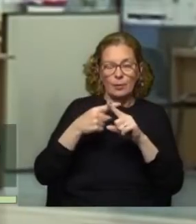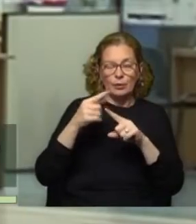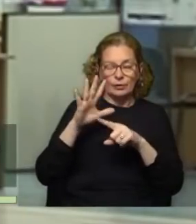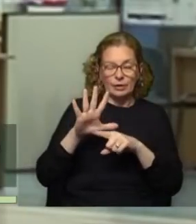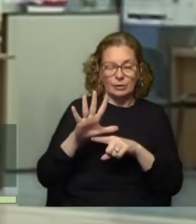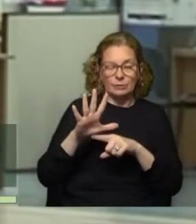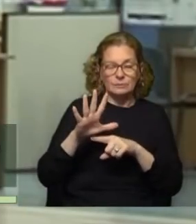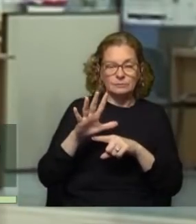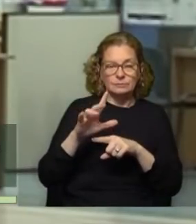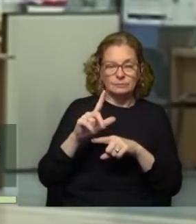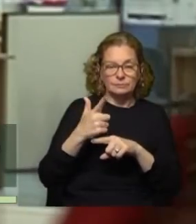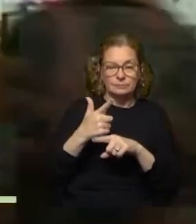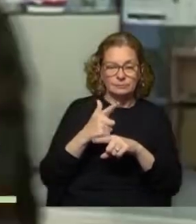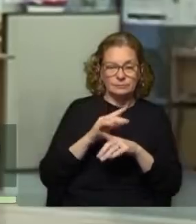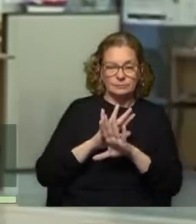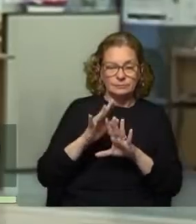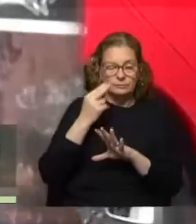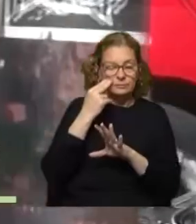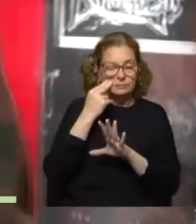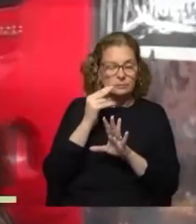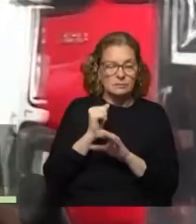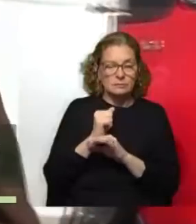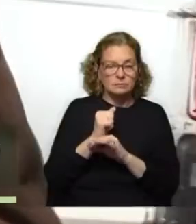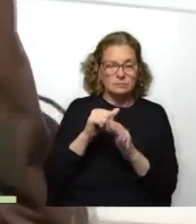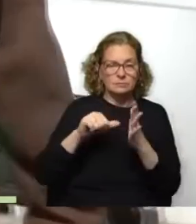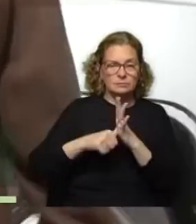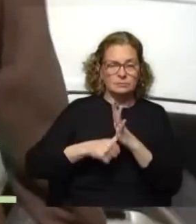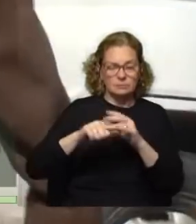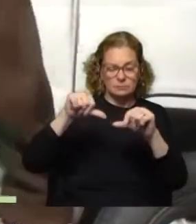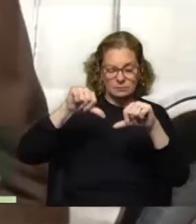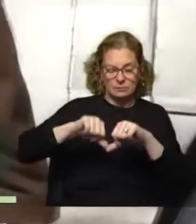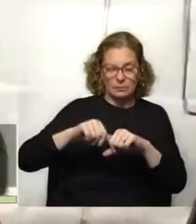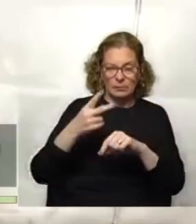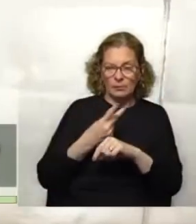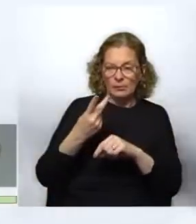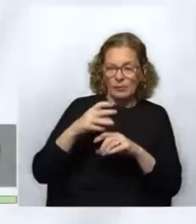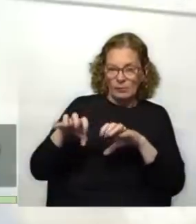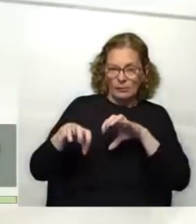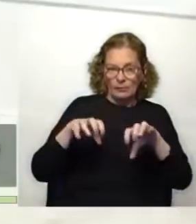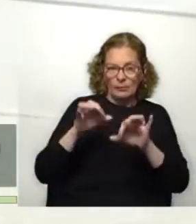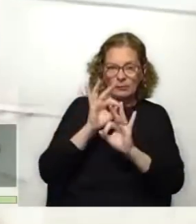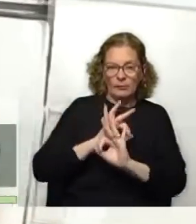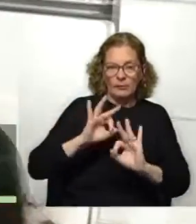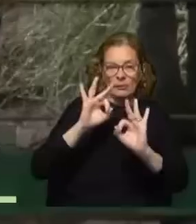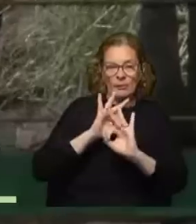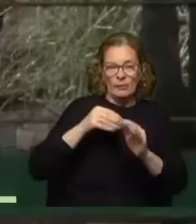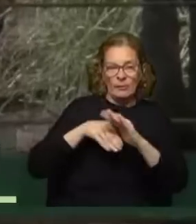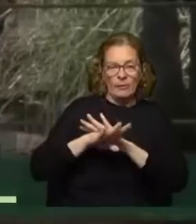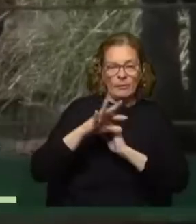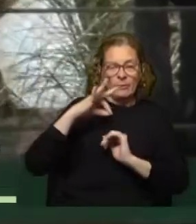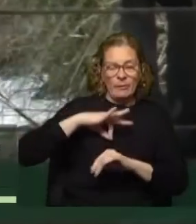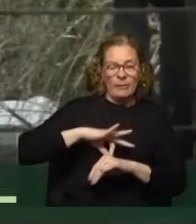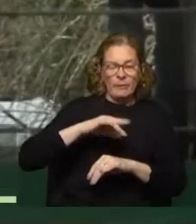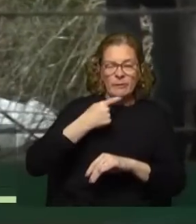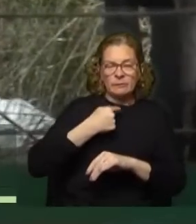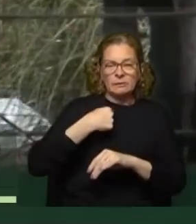va a haber caída del nivel de la jubilaciones de Ninguno de los sectores de ingresos y